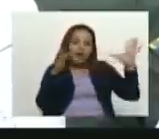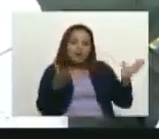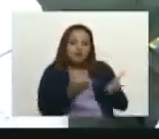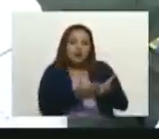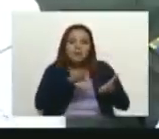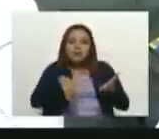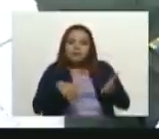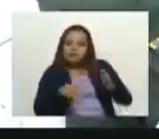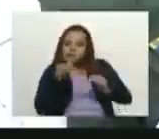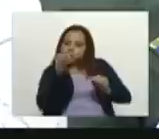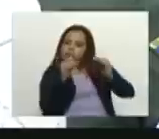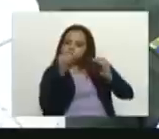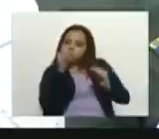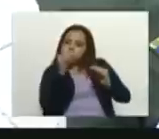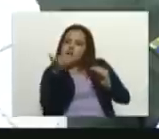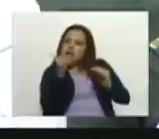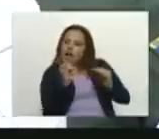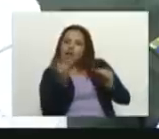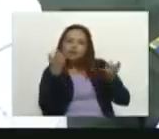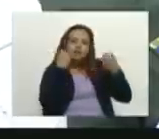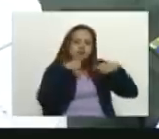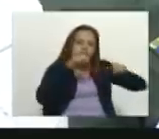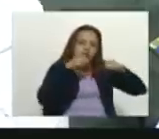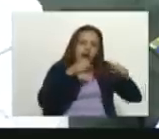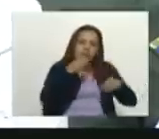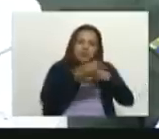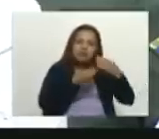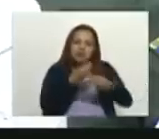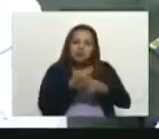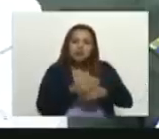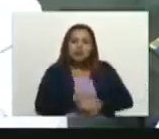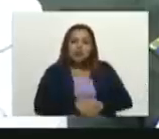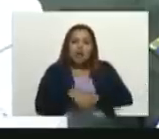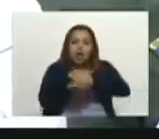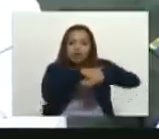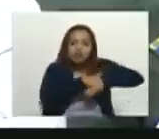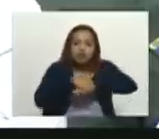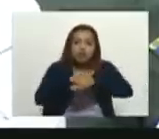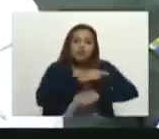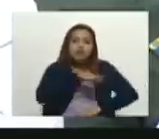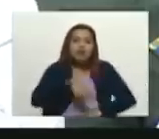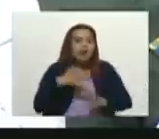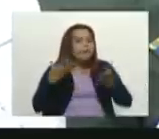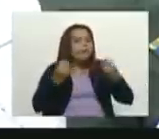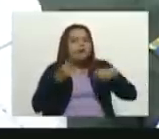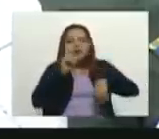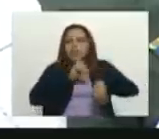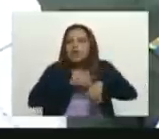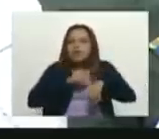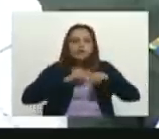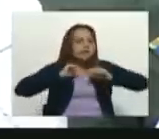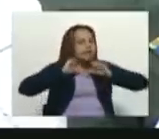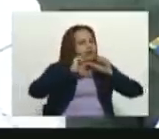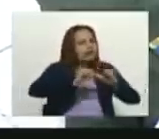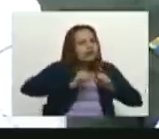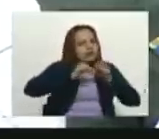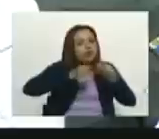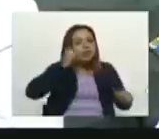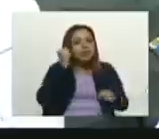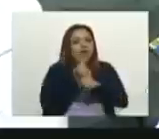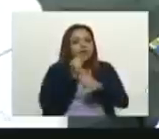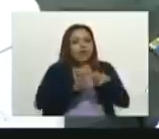estar cerca, estamos en la fase experimental. En Trujillo hemos dedicado mucho tiempo a